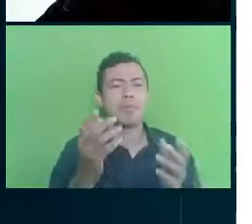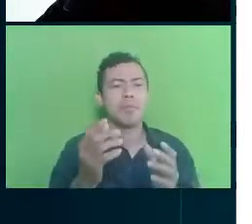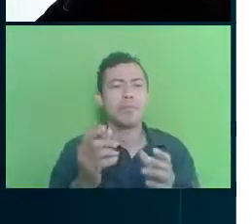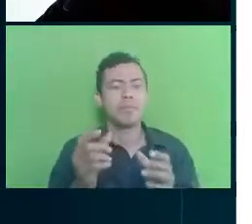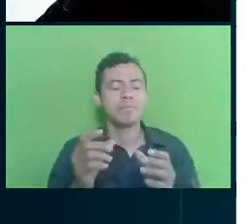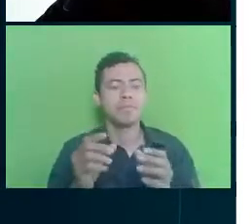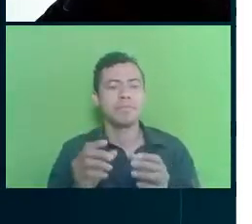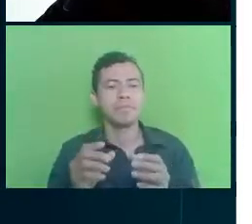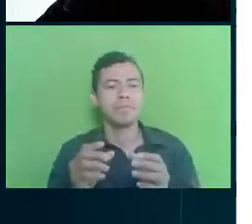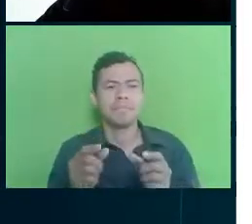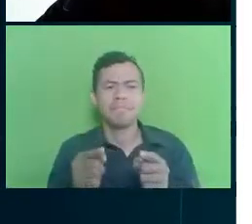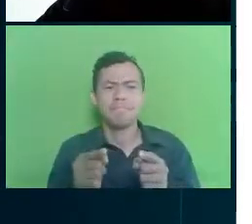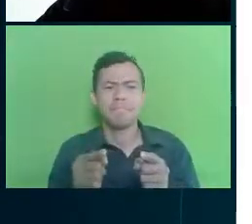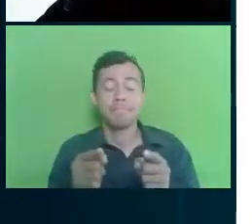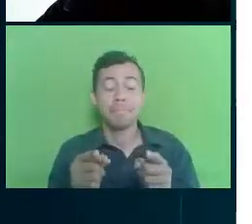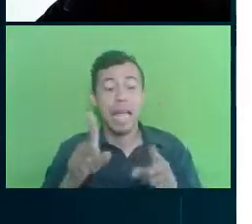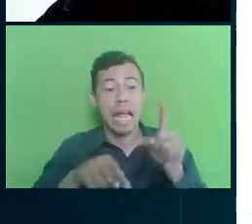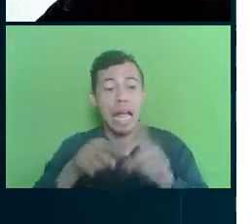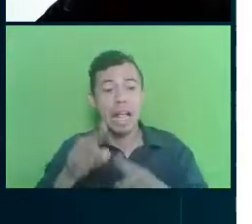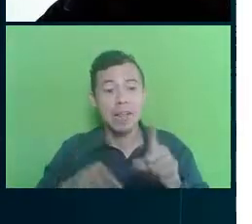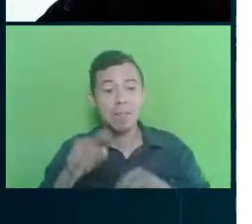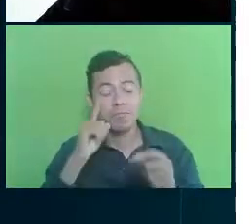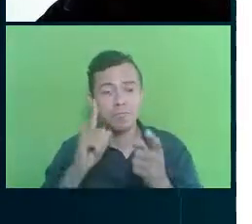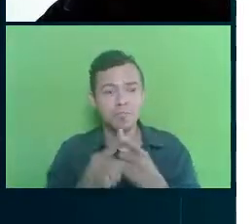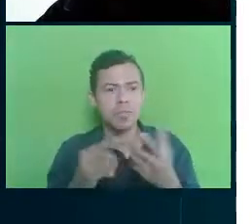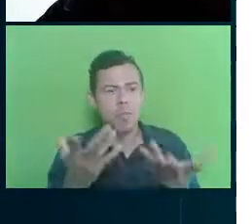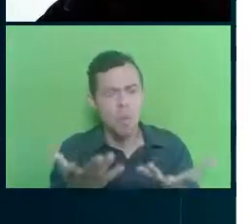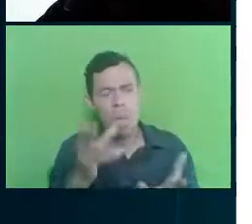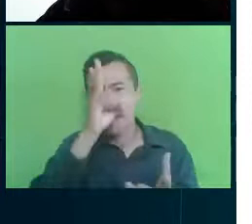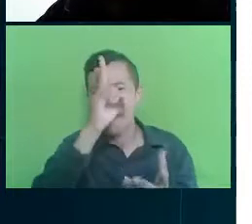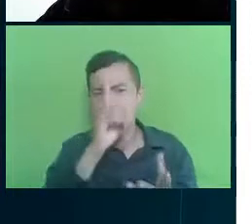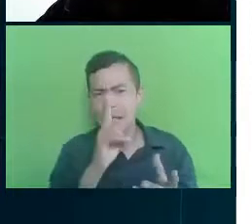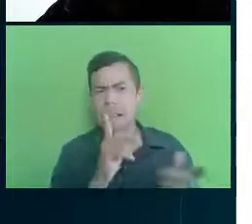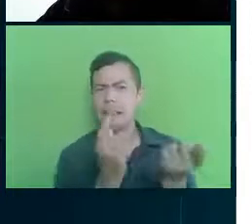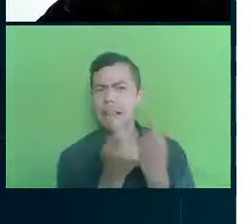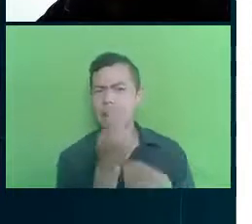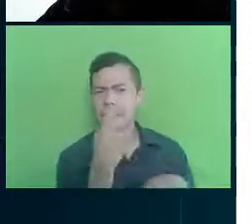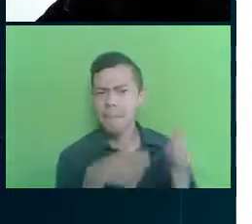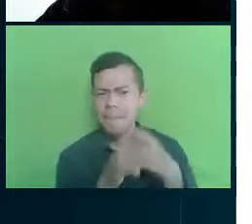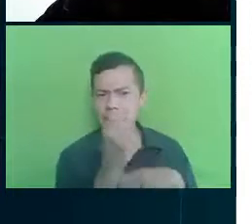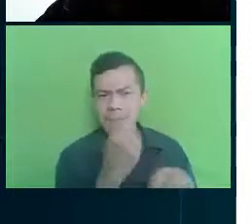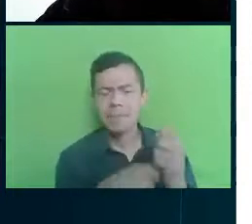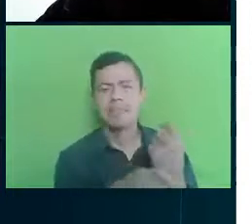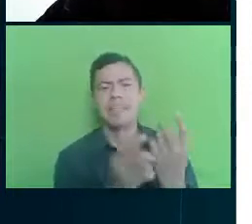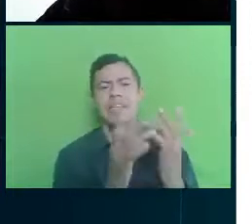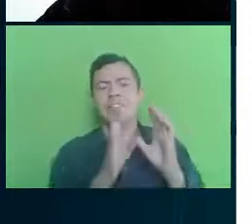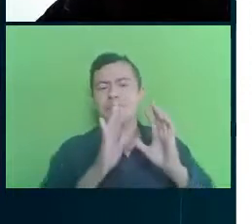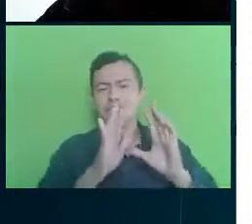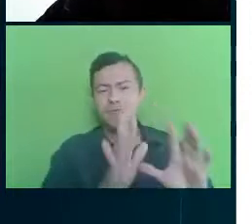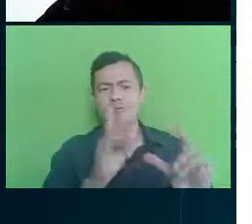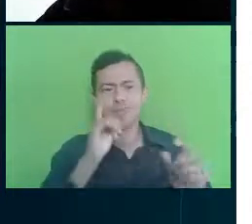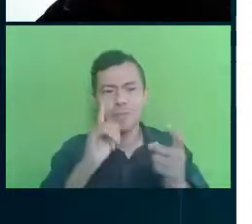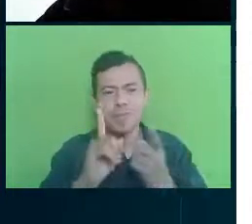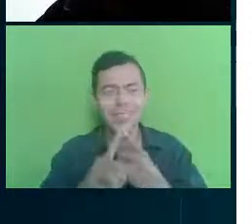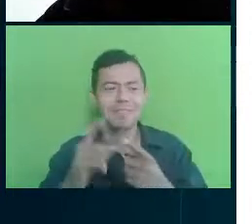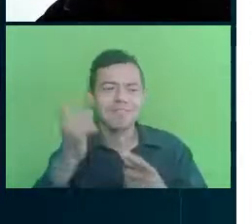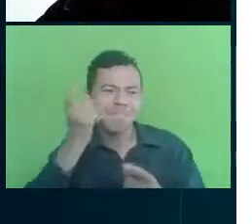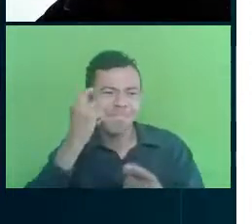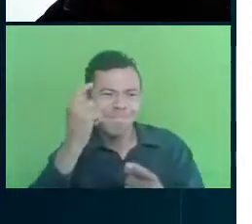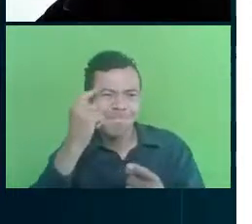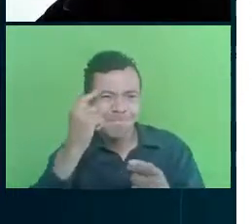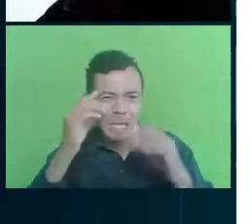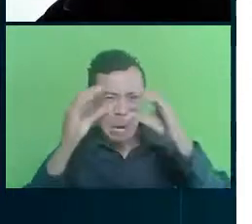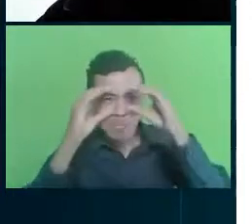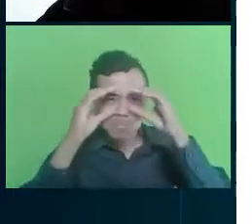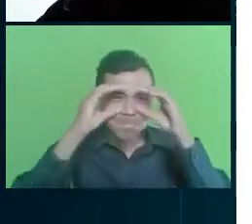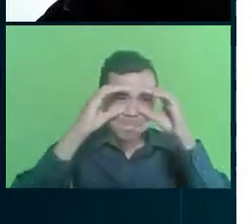bastante, digamos que marketero o comercial, y lo han escuchado mucho hablar de inteligencia artificial y cómo las empresas